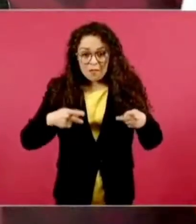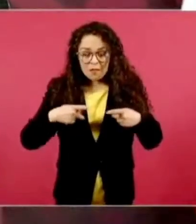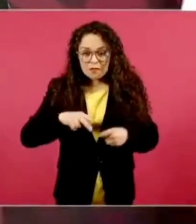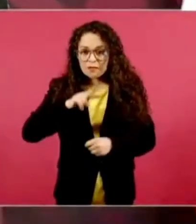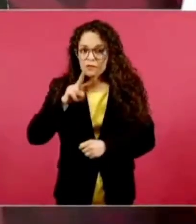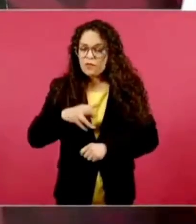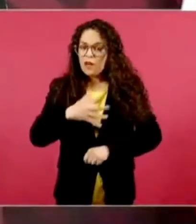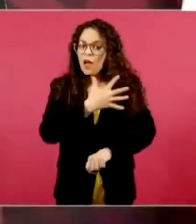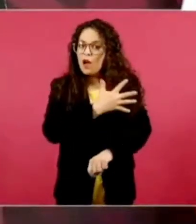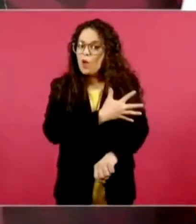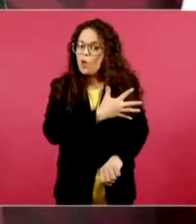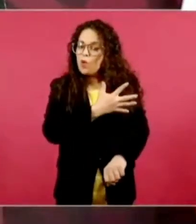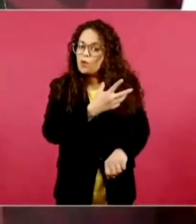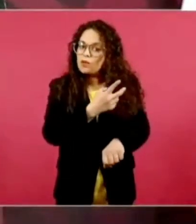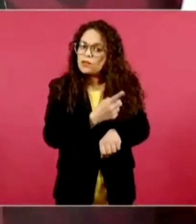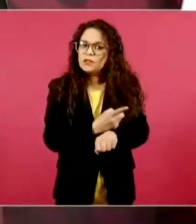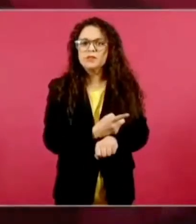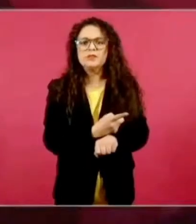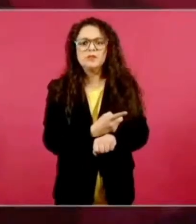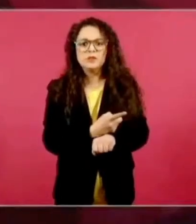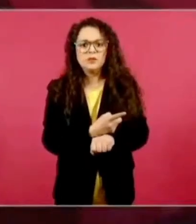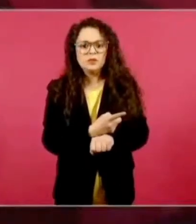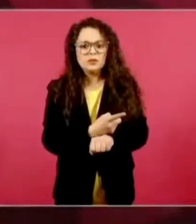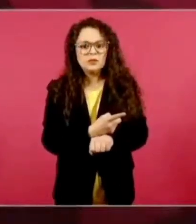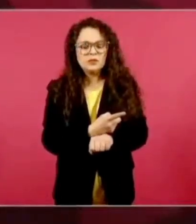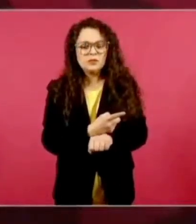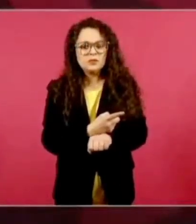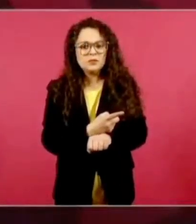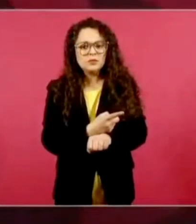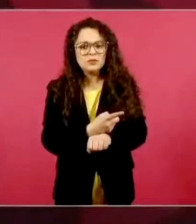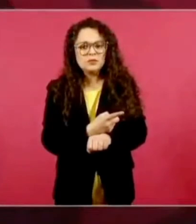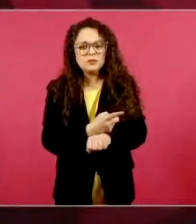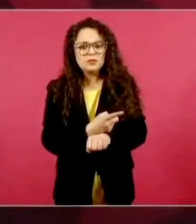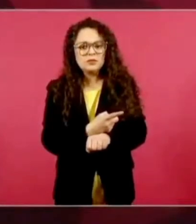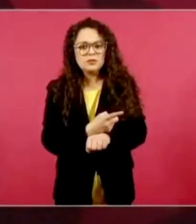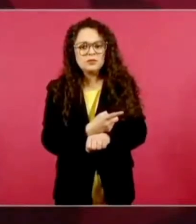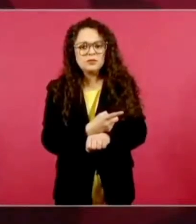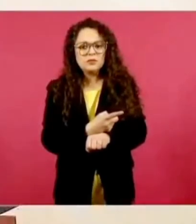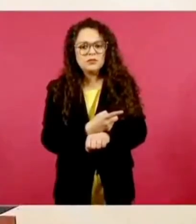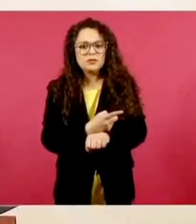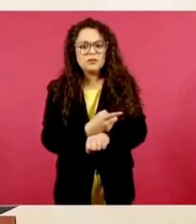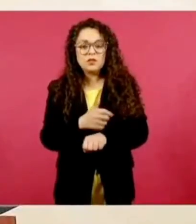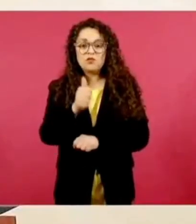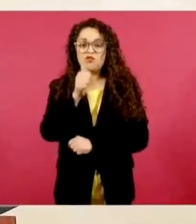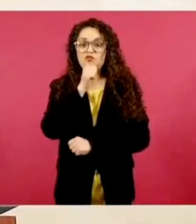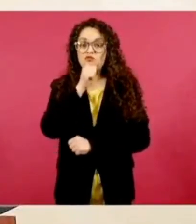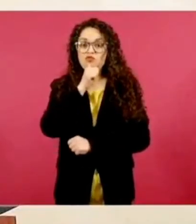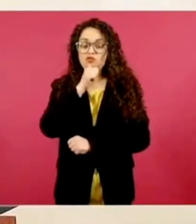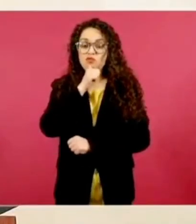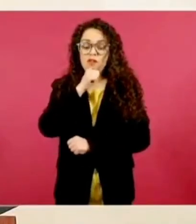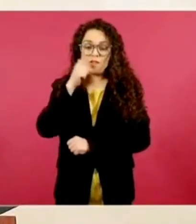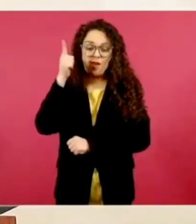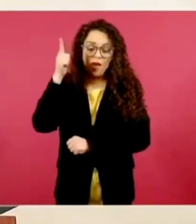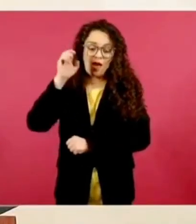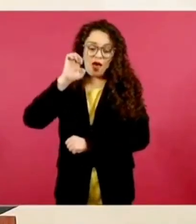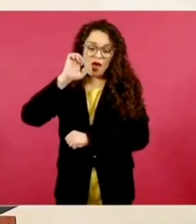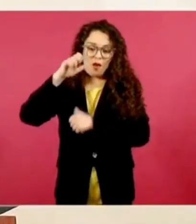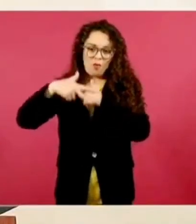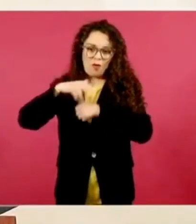honesto, en nuestro pueblo, antes de la llegada de los europeos, no